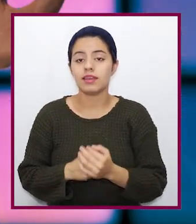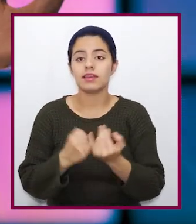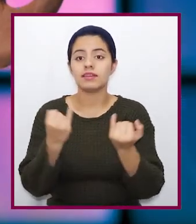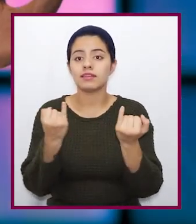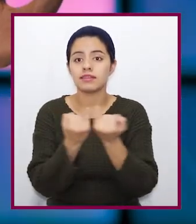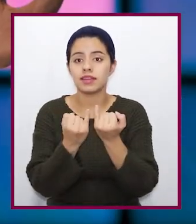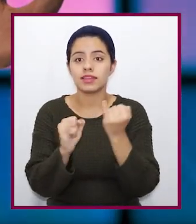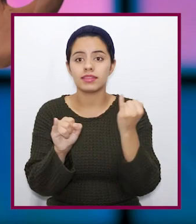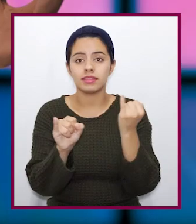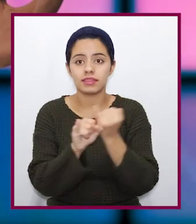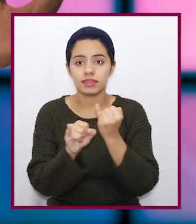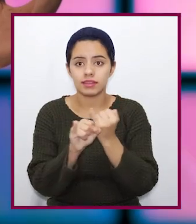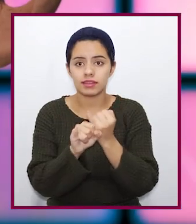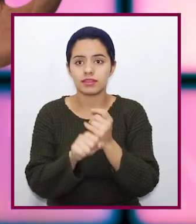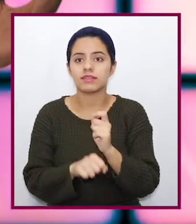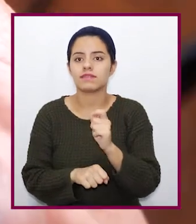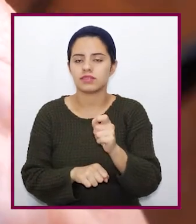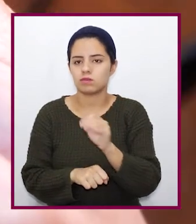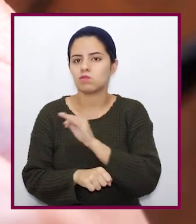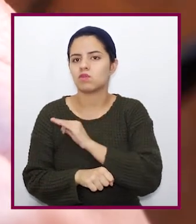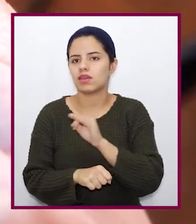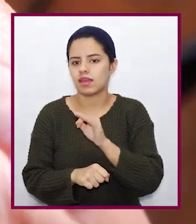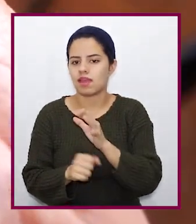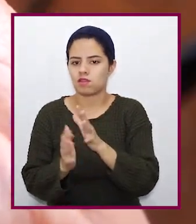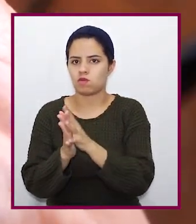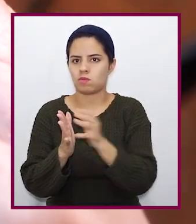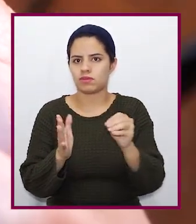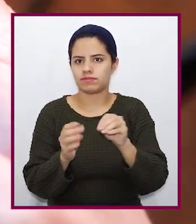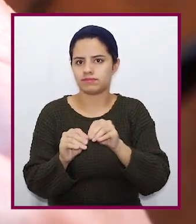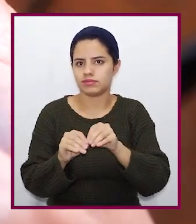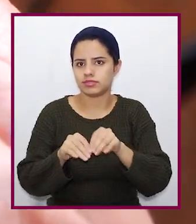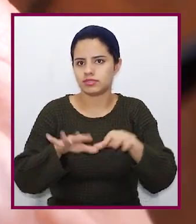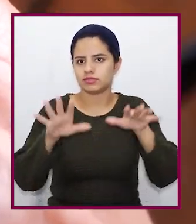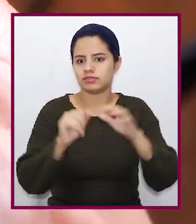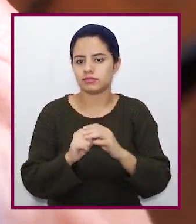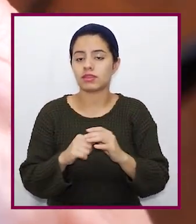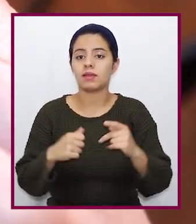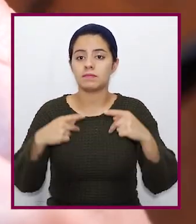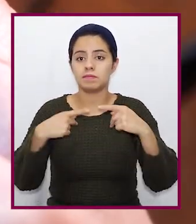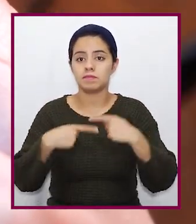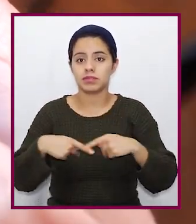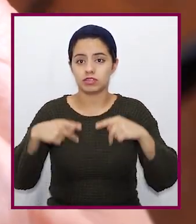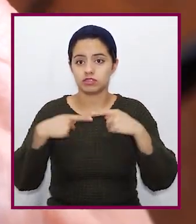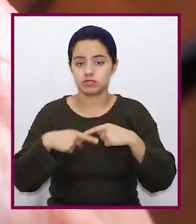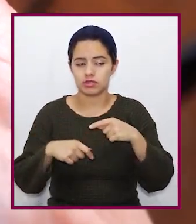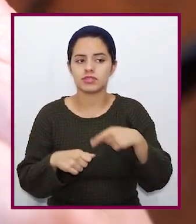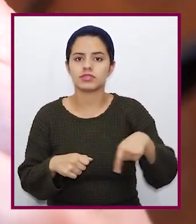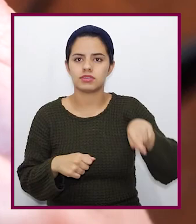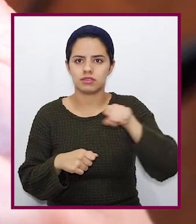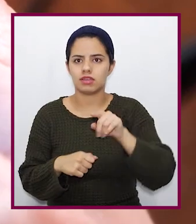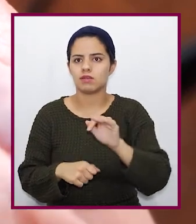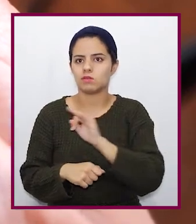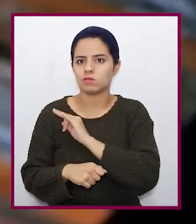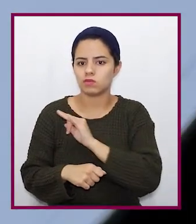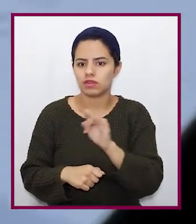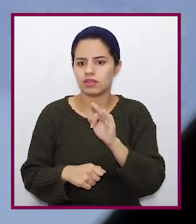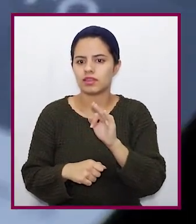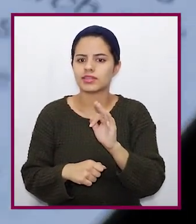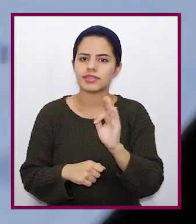el equivalente al derecho de réplica, gracias al cual las personas pueden aclarar o